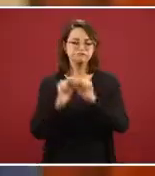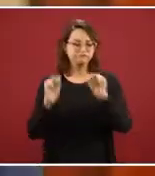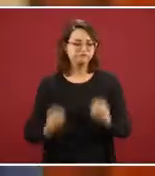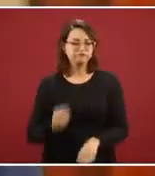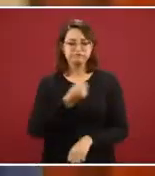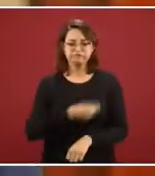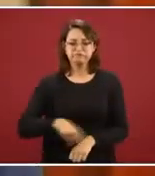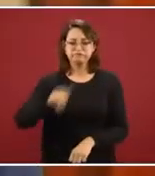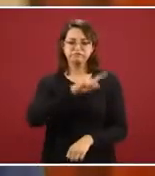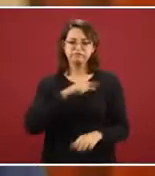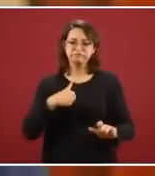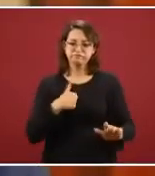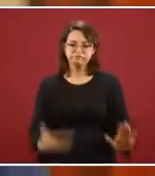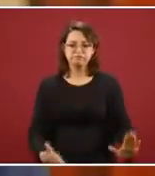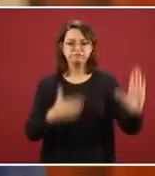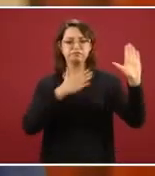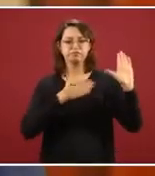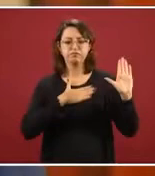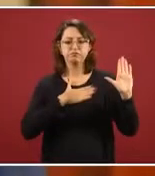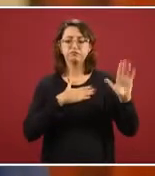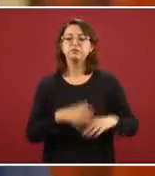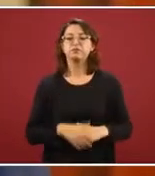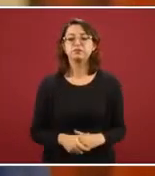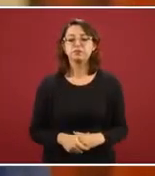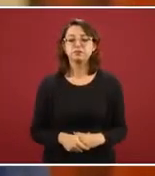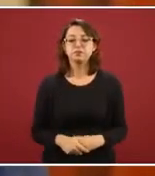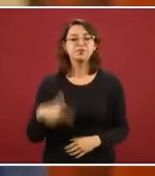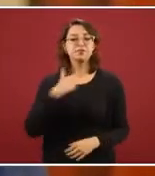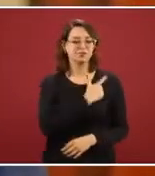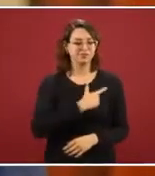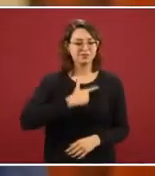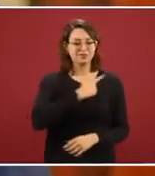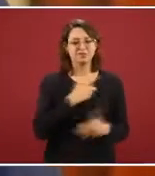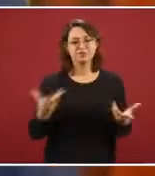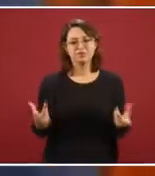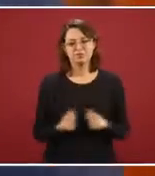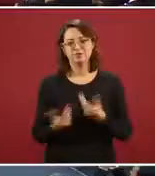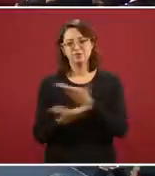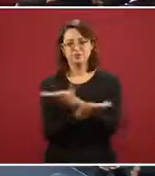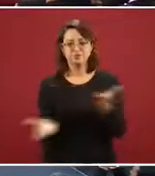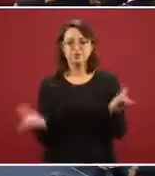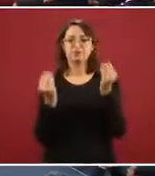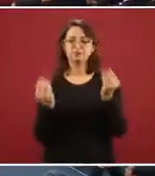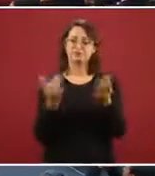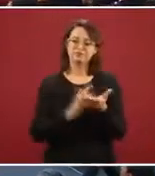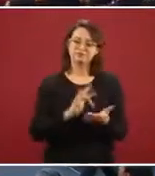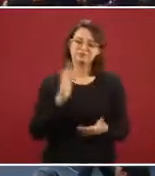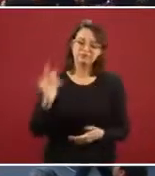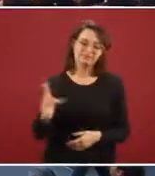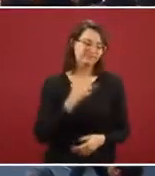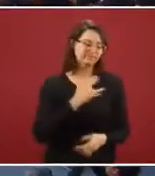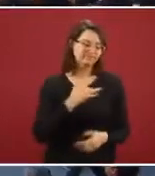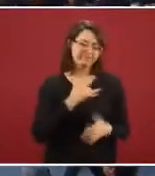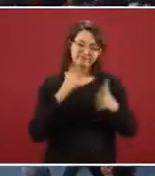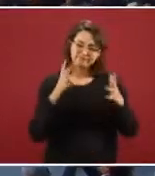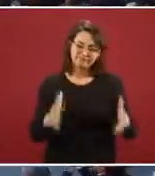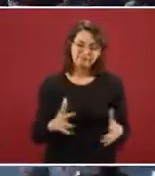ese es el compromiso dio mucho gusto estar aquí con ustedes muchas gracias de todo corazón